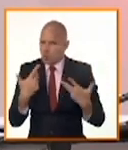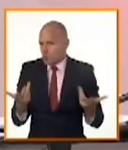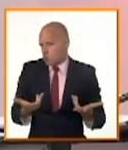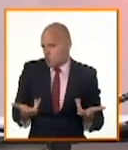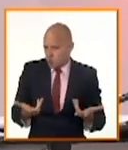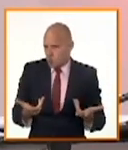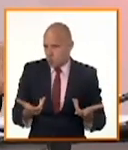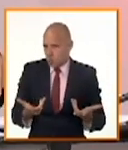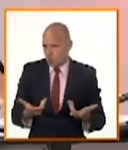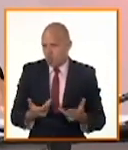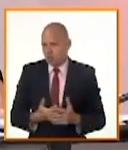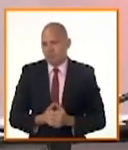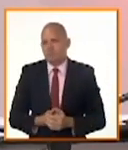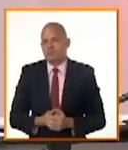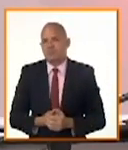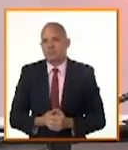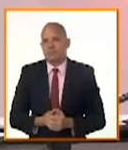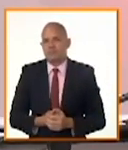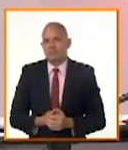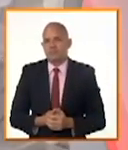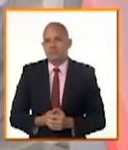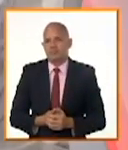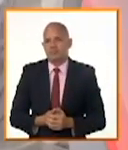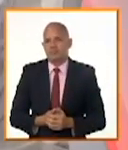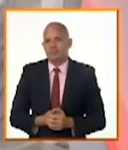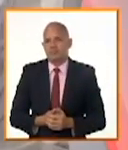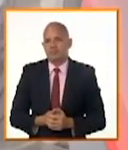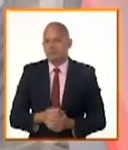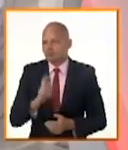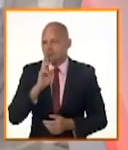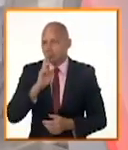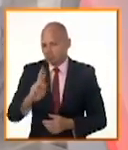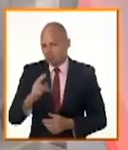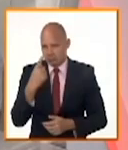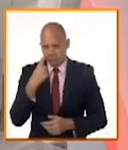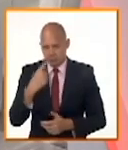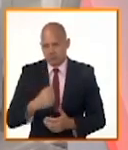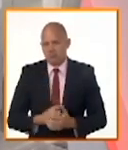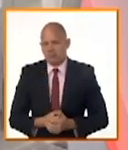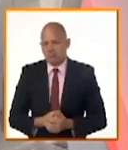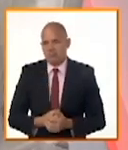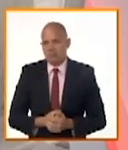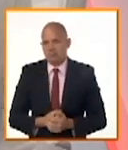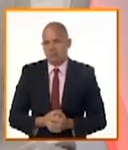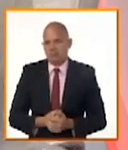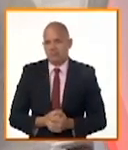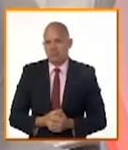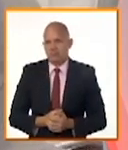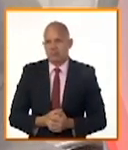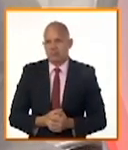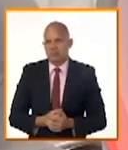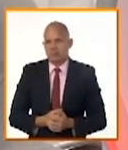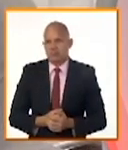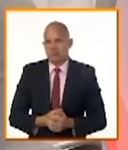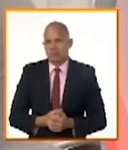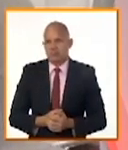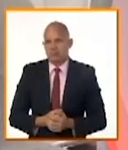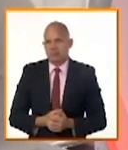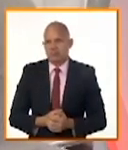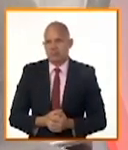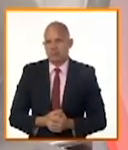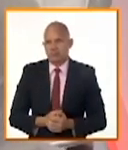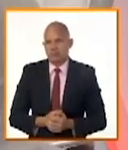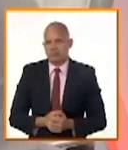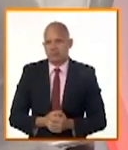los servicios a ver evidentemente y todo el pueblo lo conoce el sistema bancario ha estado imbuido de